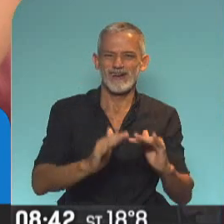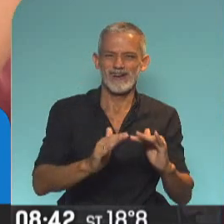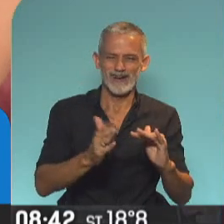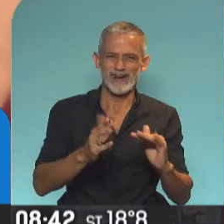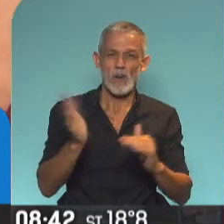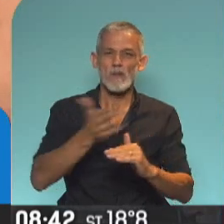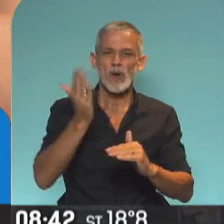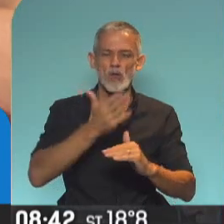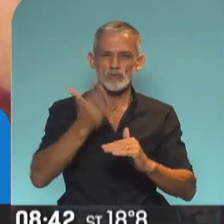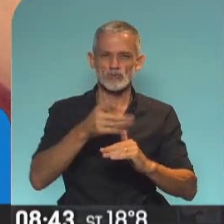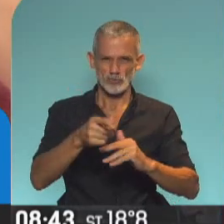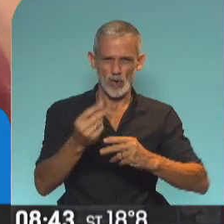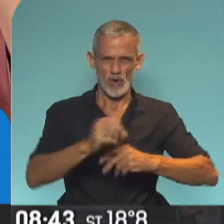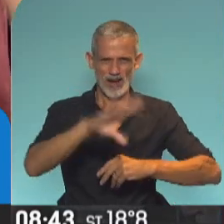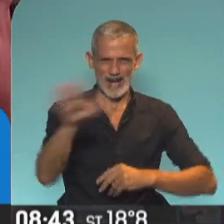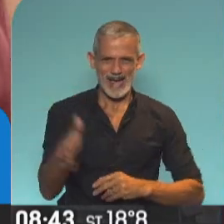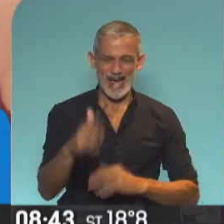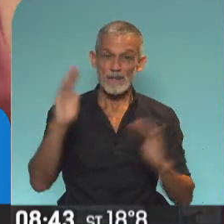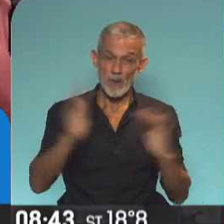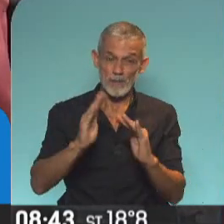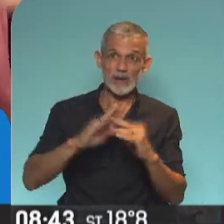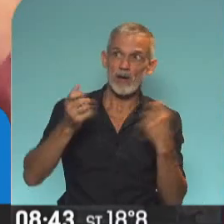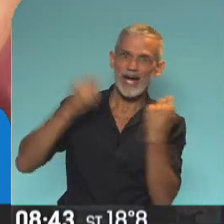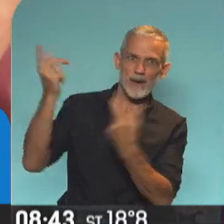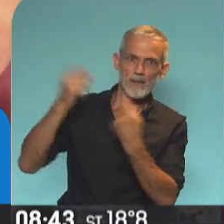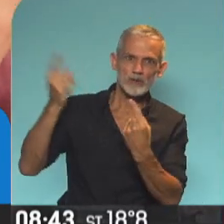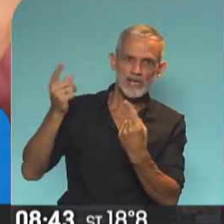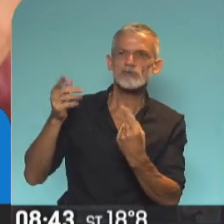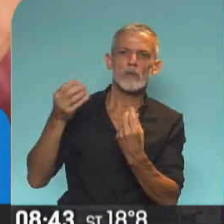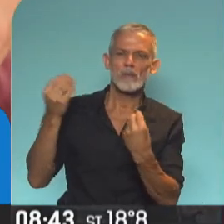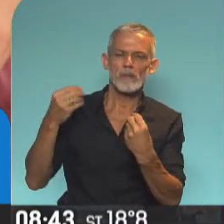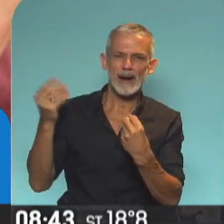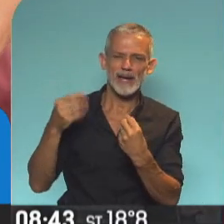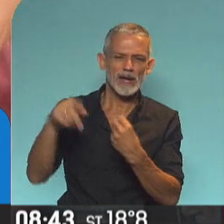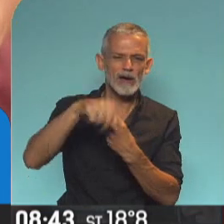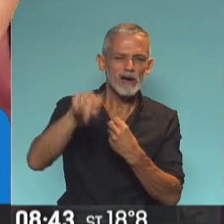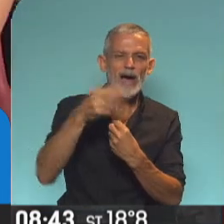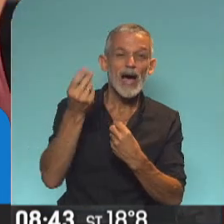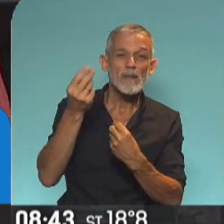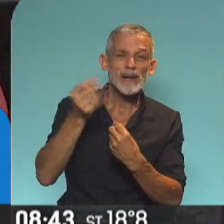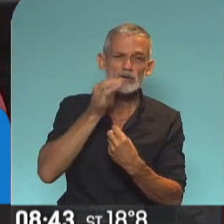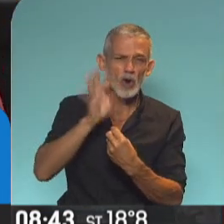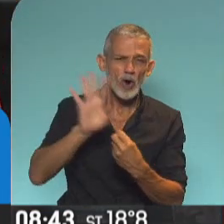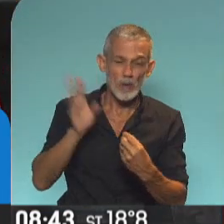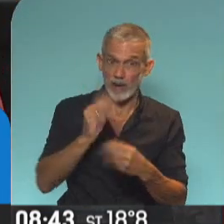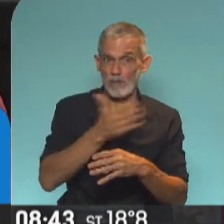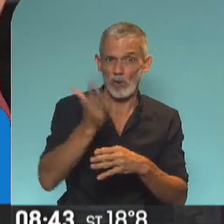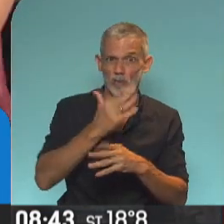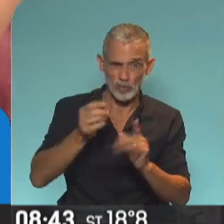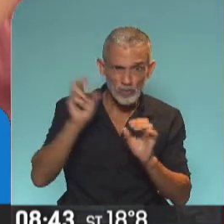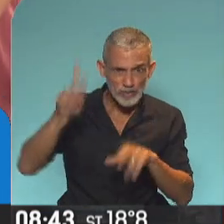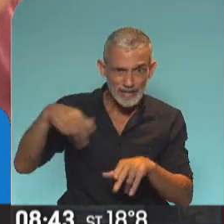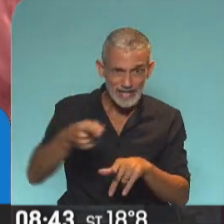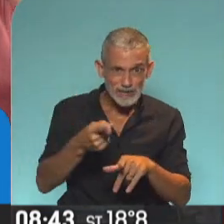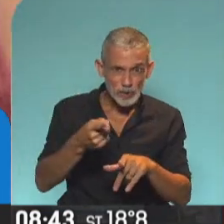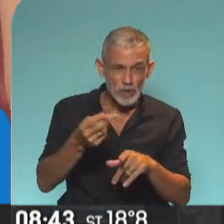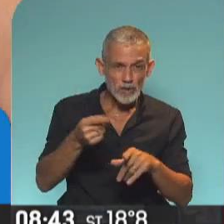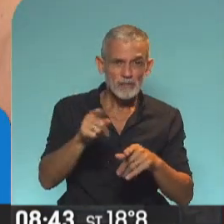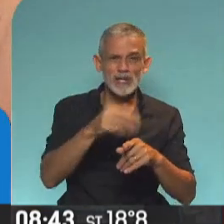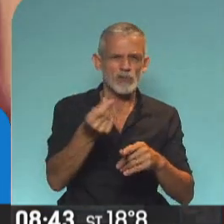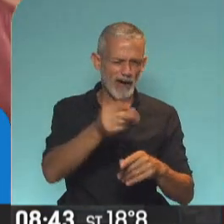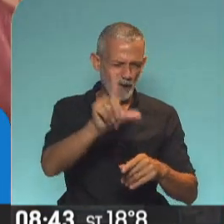sancionó, bueno, la impulsó el equipo de Axel Kicillof con Augusto Costas, que está en la Secretaría de Comercio, se impulsó la mal llamada ley de abastecimiento que